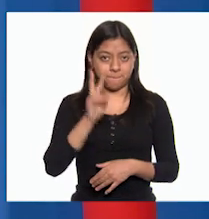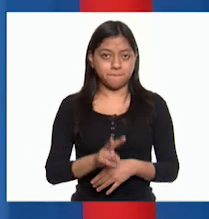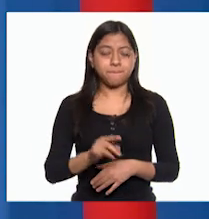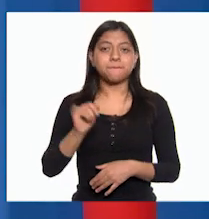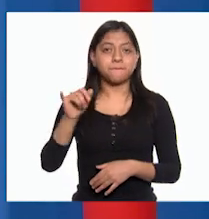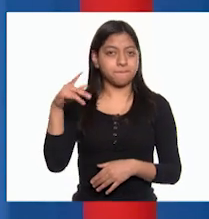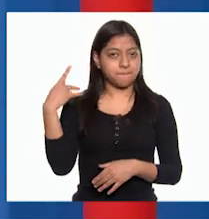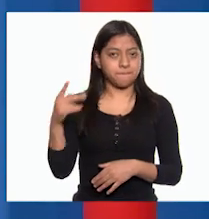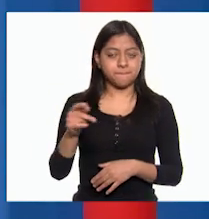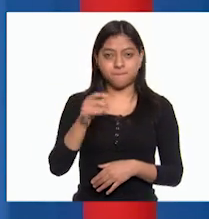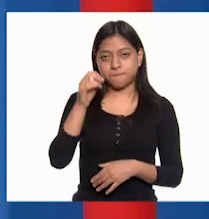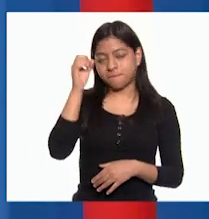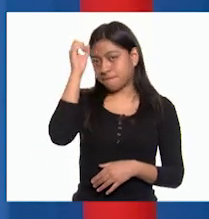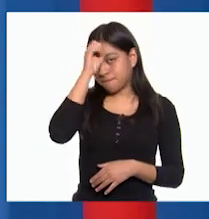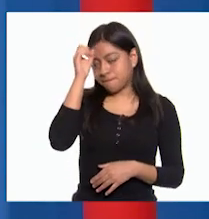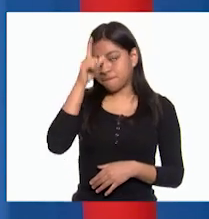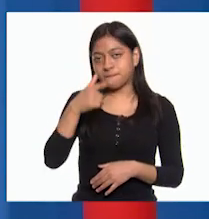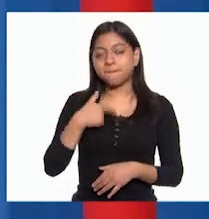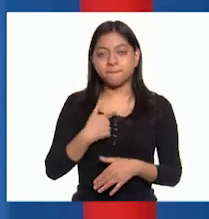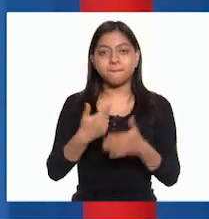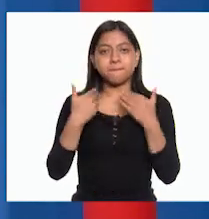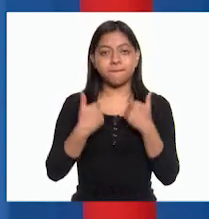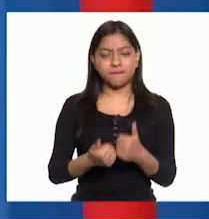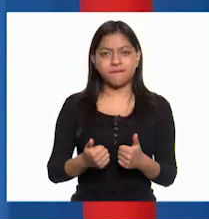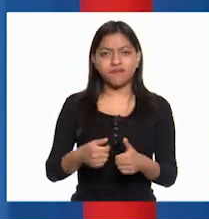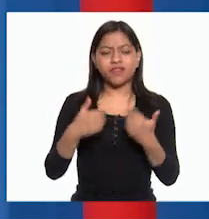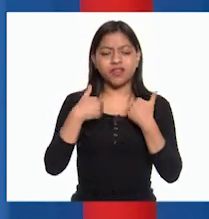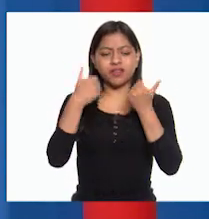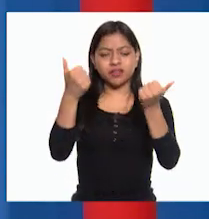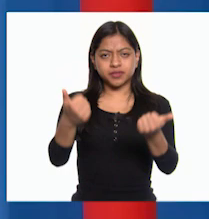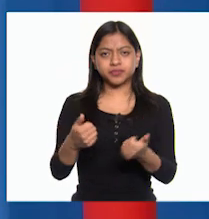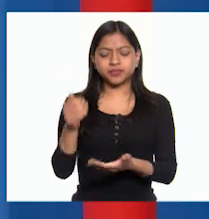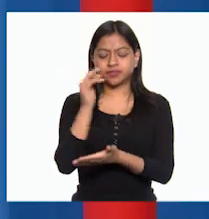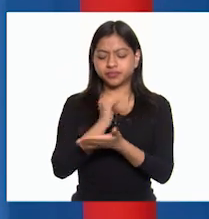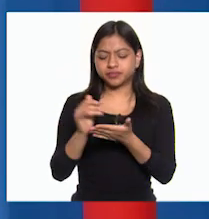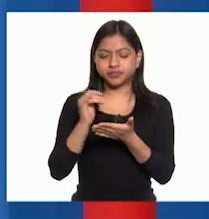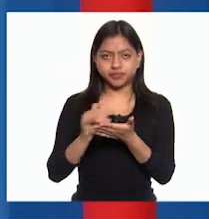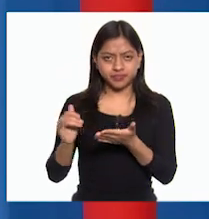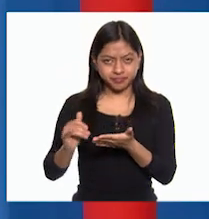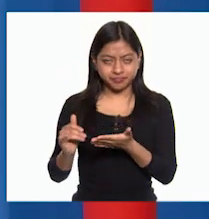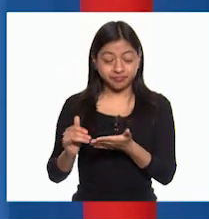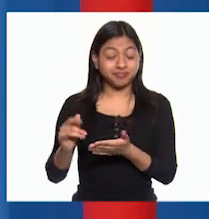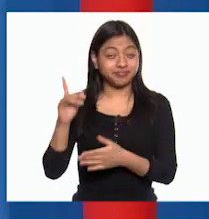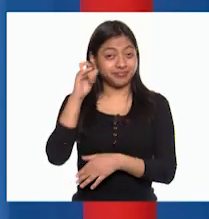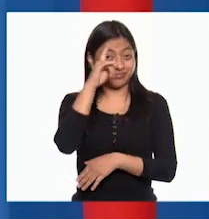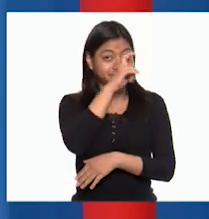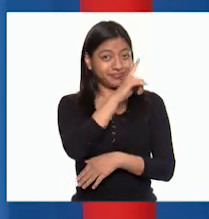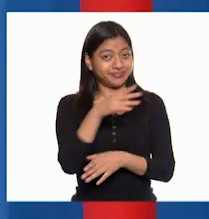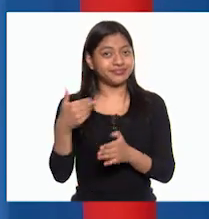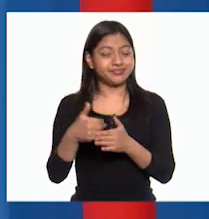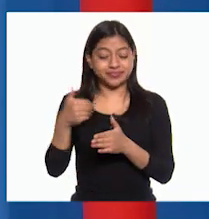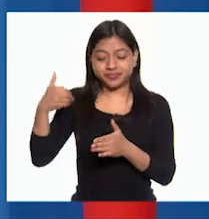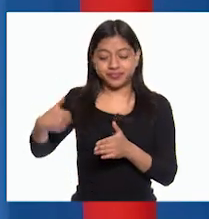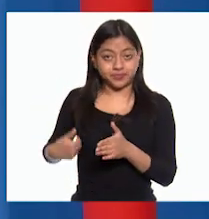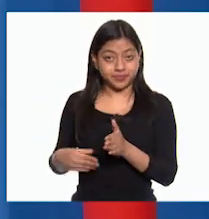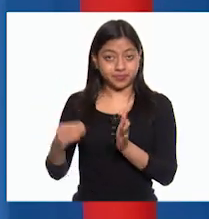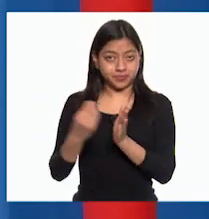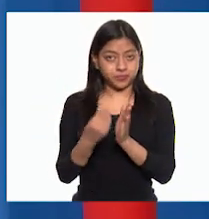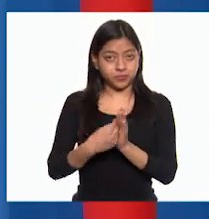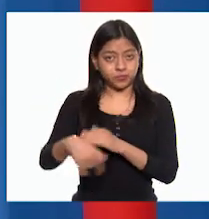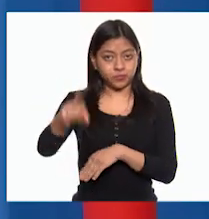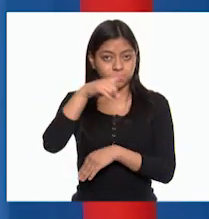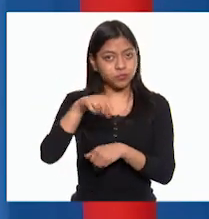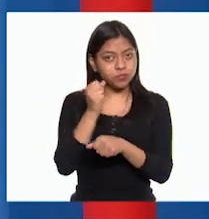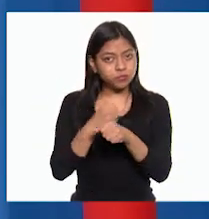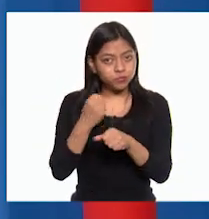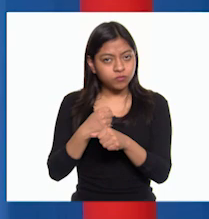comparto la postura de Valéry ante lo que implica la comprensión de la poesía. Como lo hemos probado aquí, para comprender un poema no